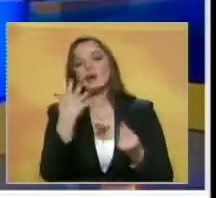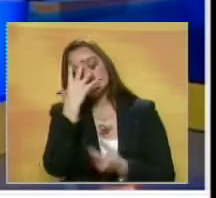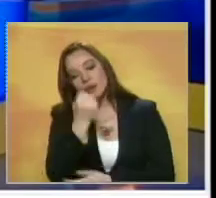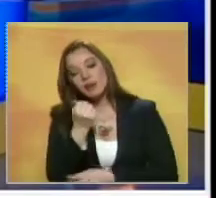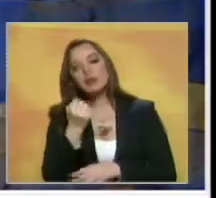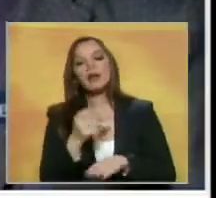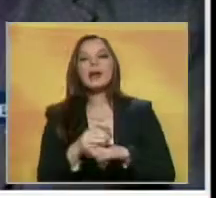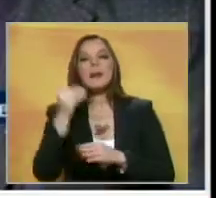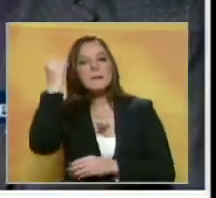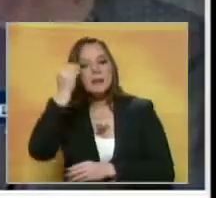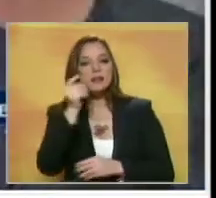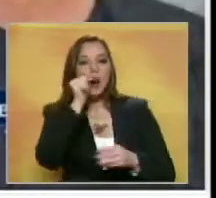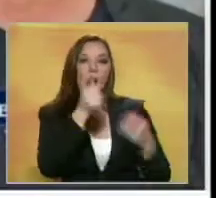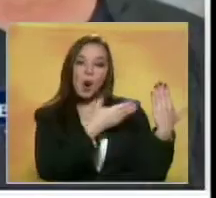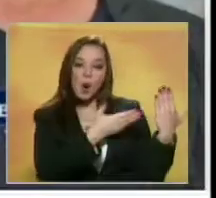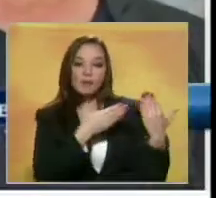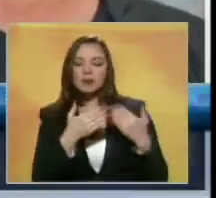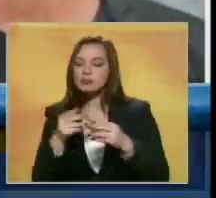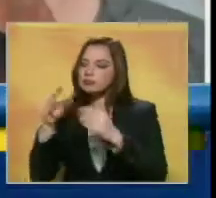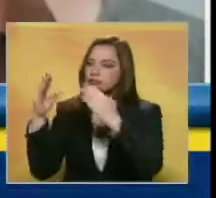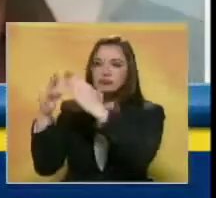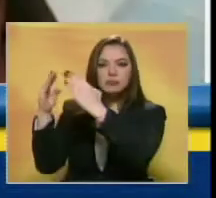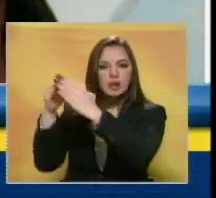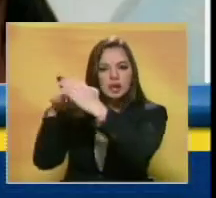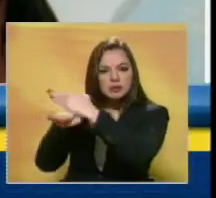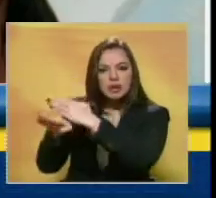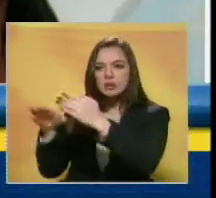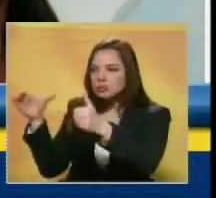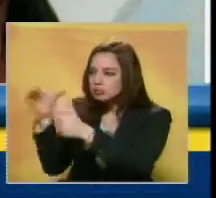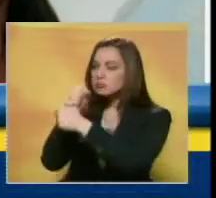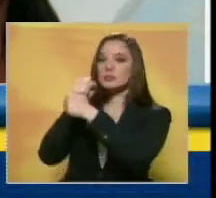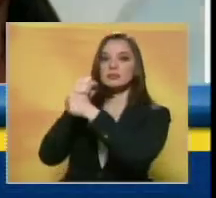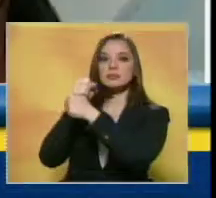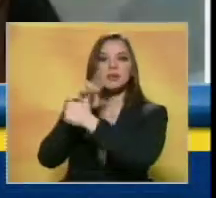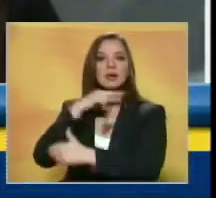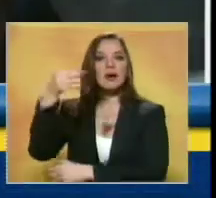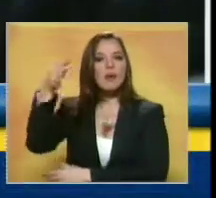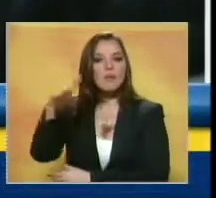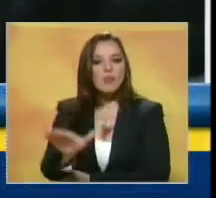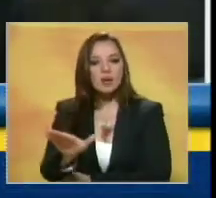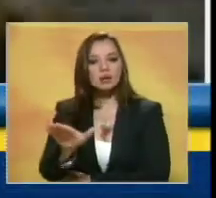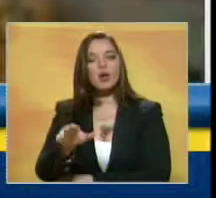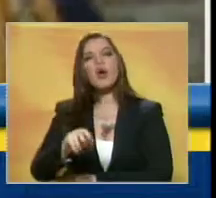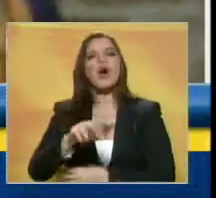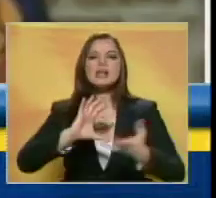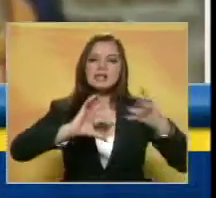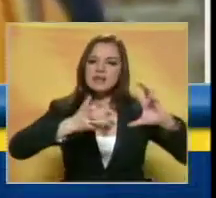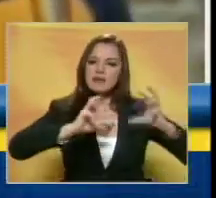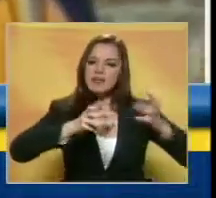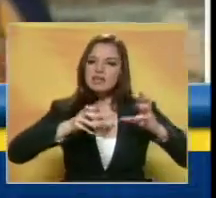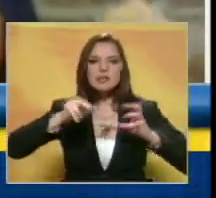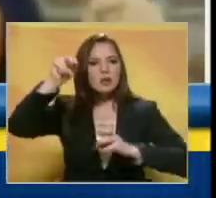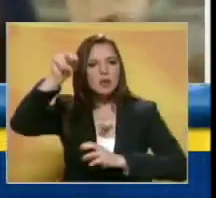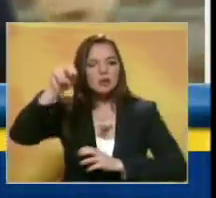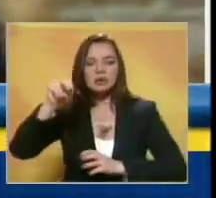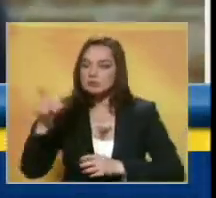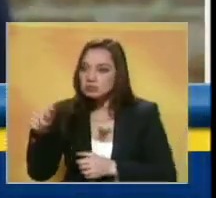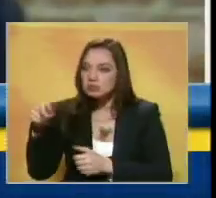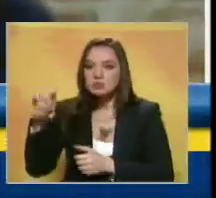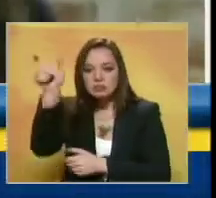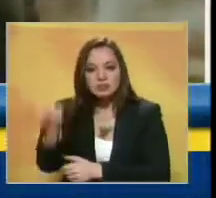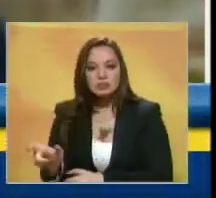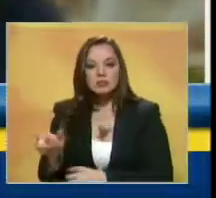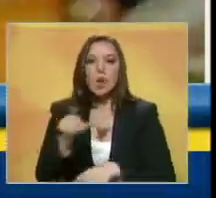la depresión. Williams fue hallado sin vida en su casa en la localidad de Tiburón, al norte de San Francisco. Su cuerpo fue encontrado